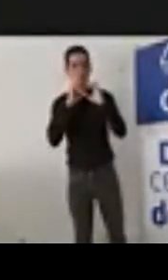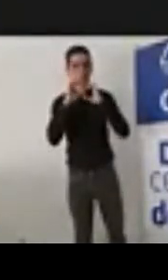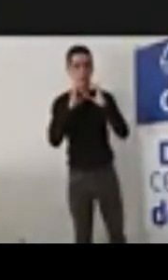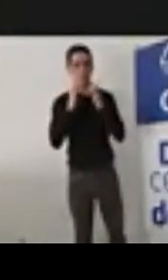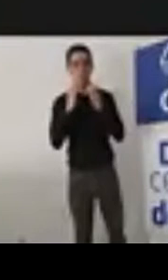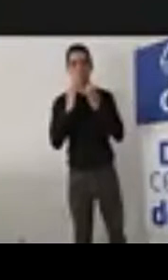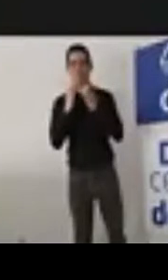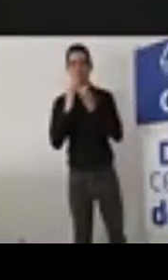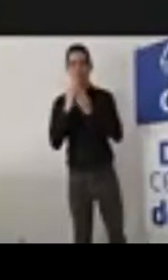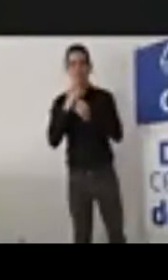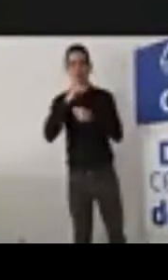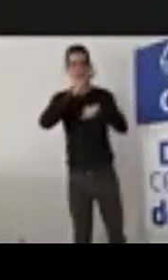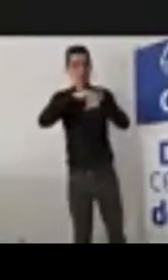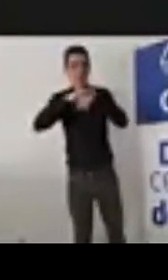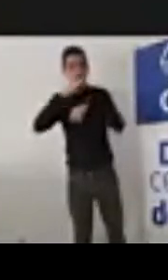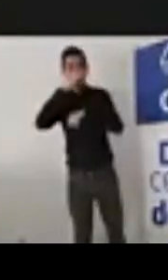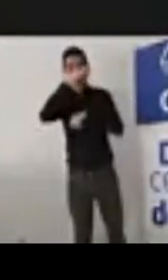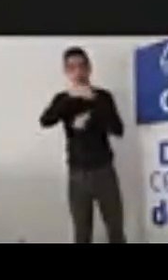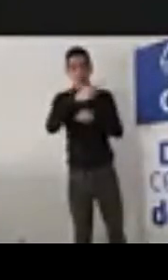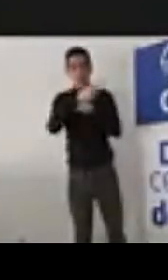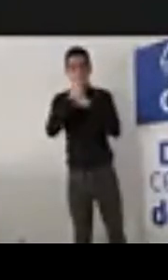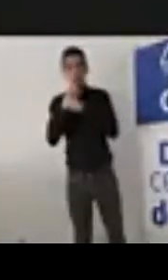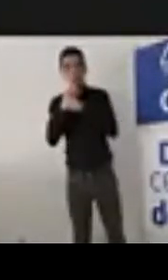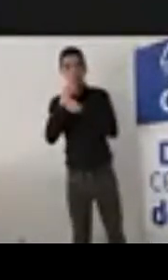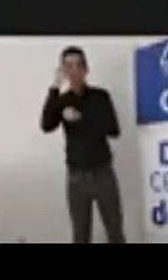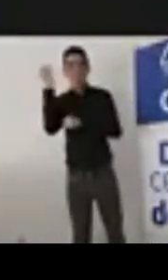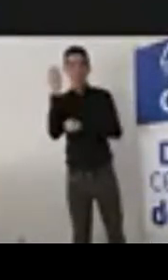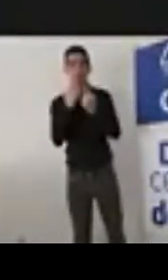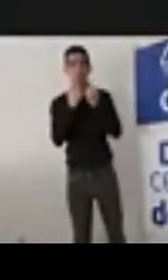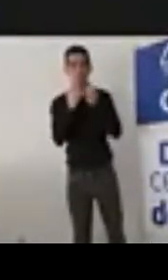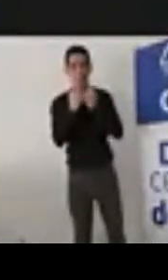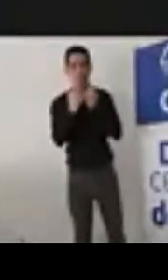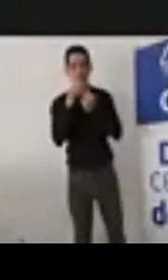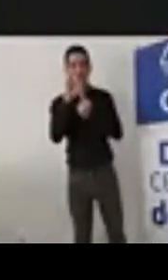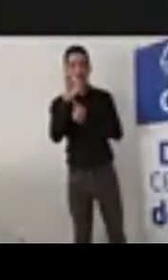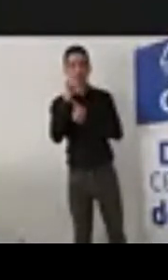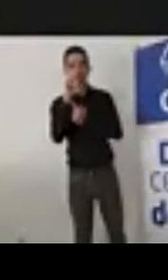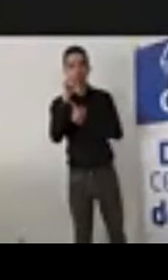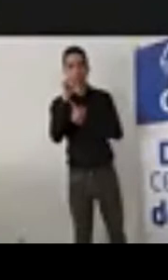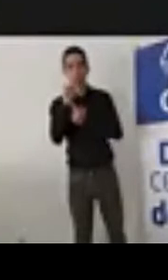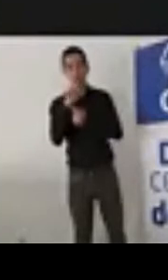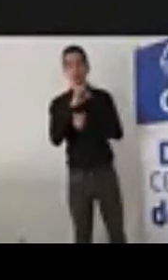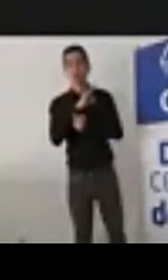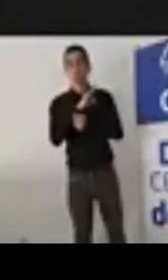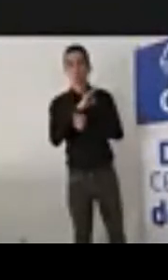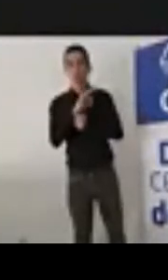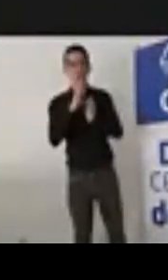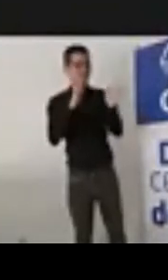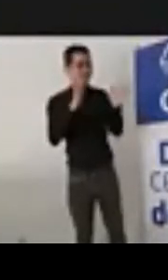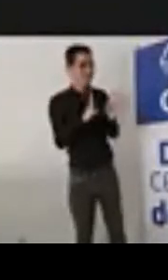realizan, conversatorios, foros, pueden ser muy atractivos para que los jóvenes participen en la discusión,